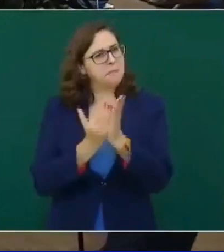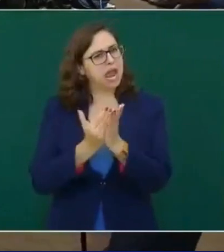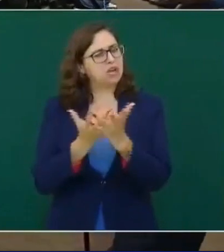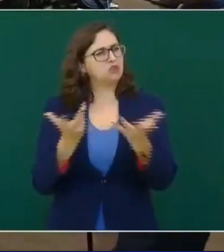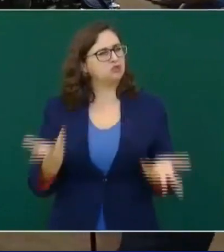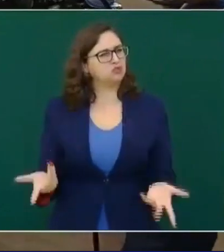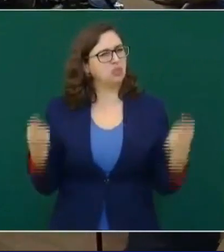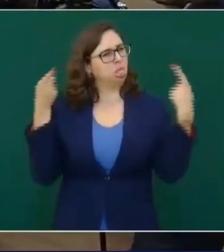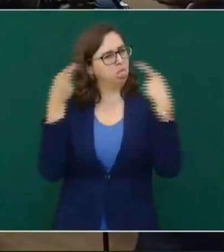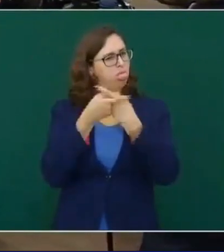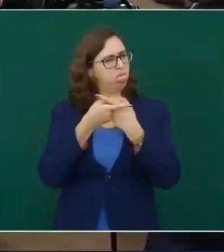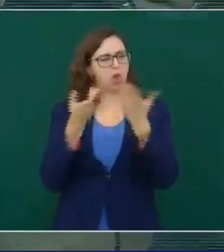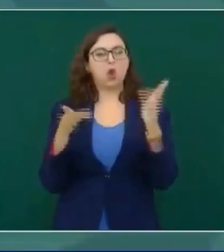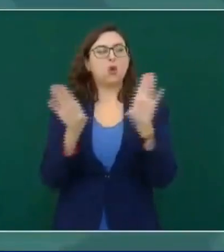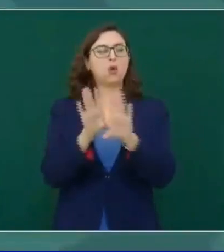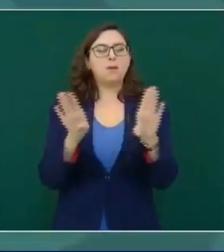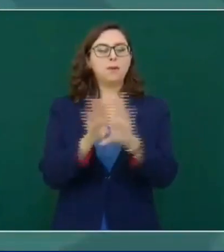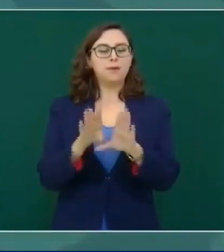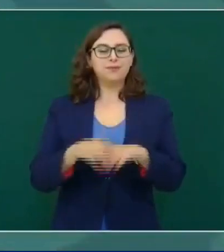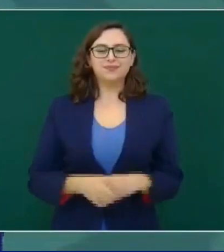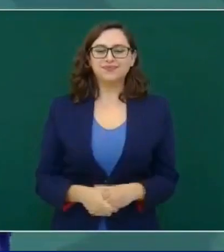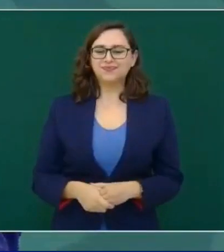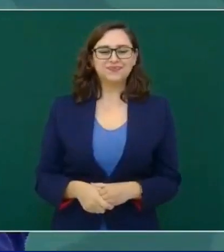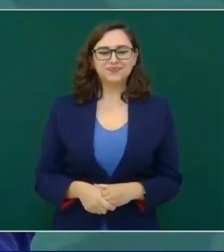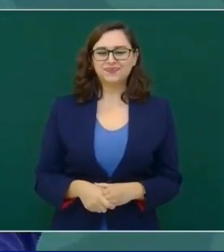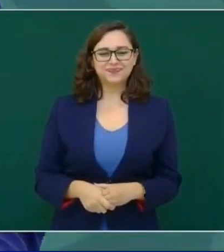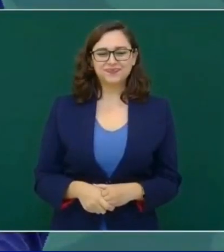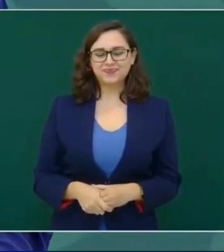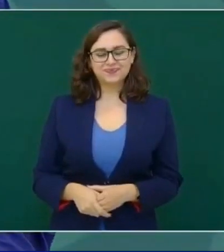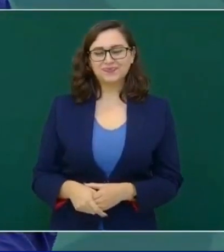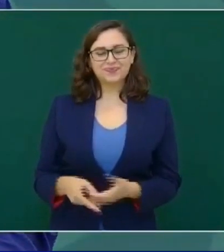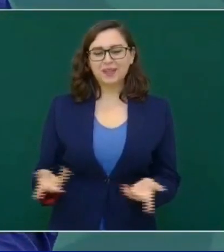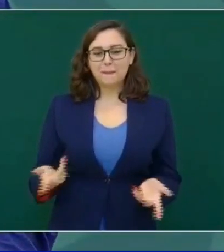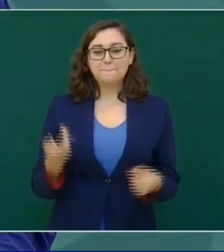es lo mismo. Es que podían tener antes más inversión,